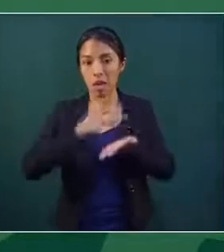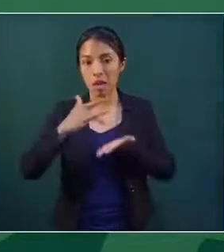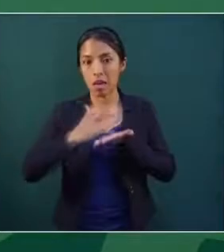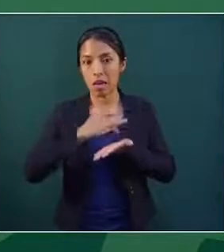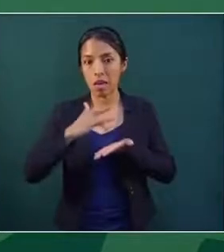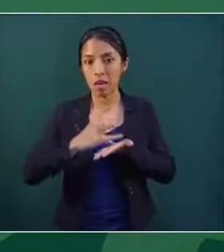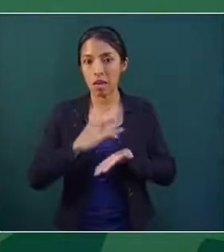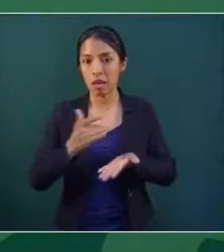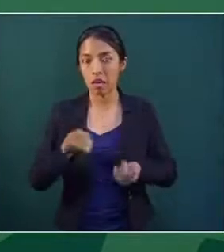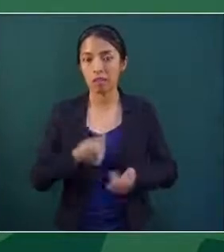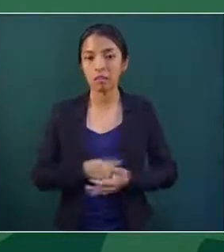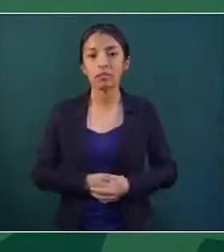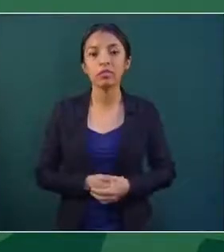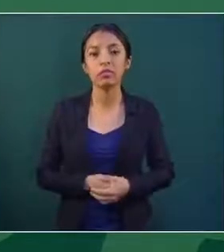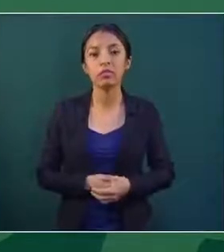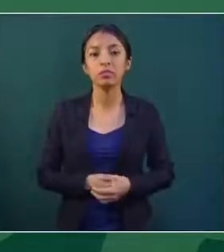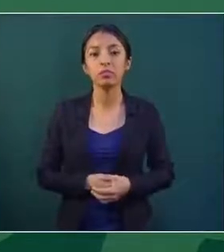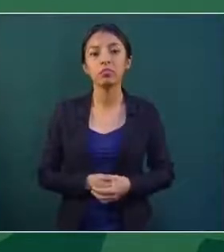para